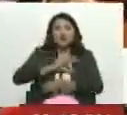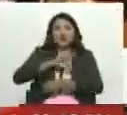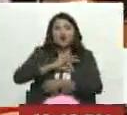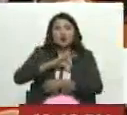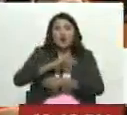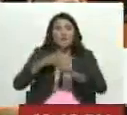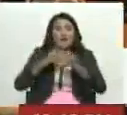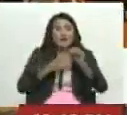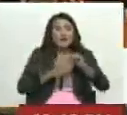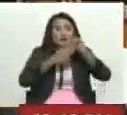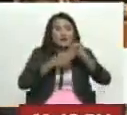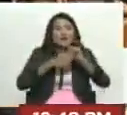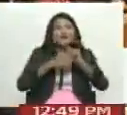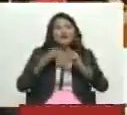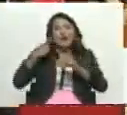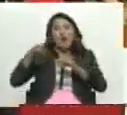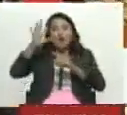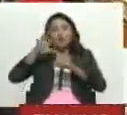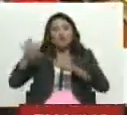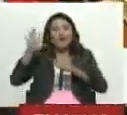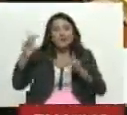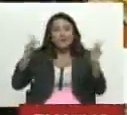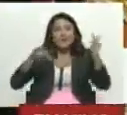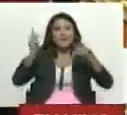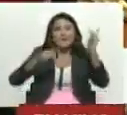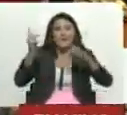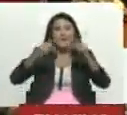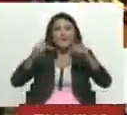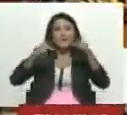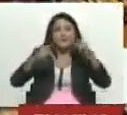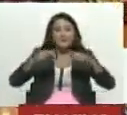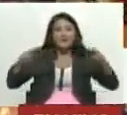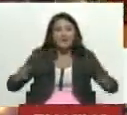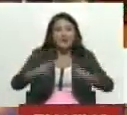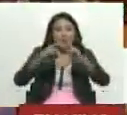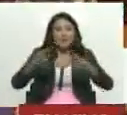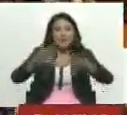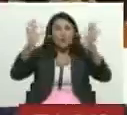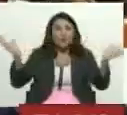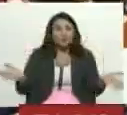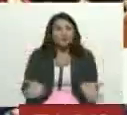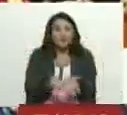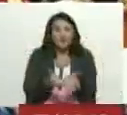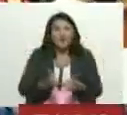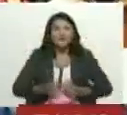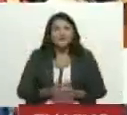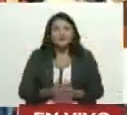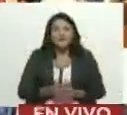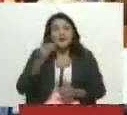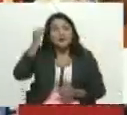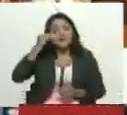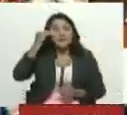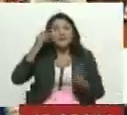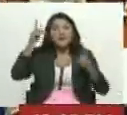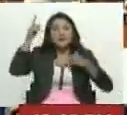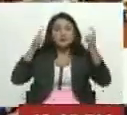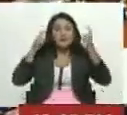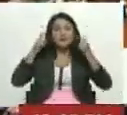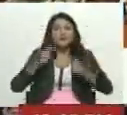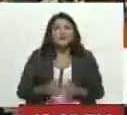internacionales que se suman a este Encuentro Mundial por la vigencia del pensamiento bolivariano del comandante Hugo